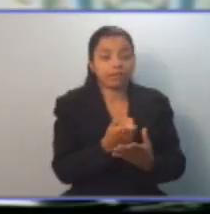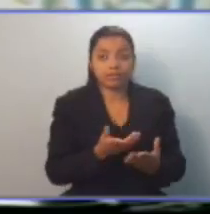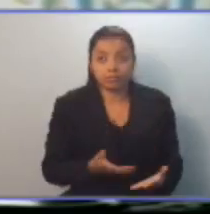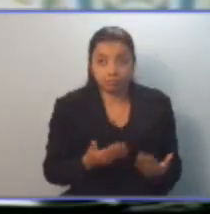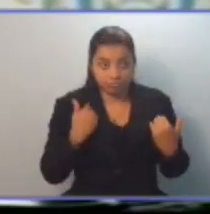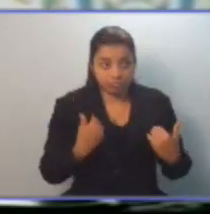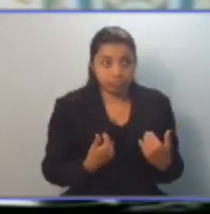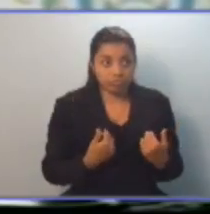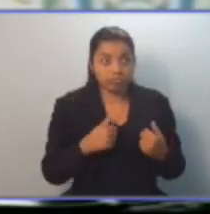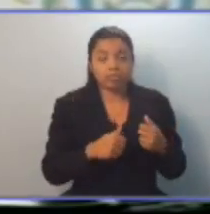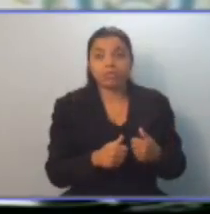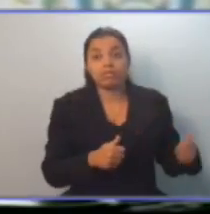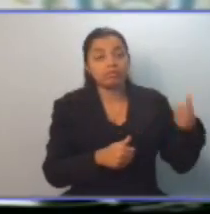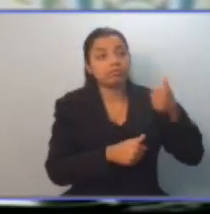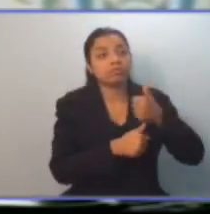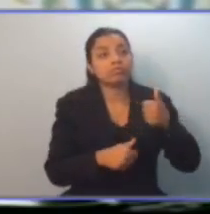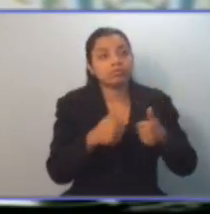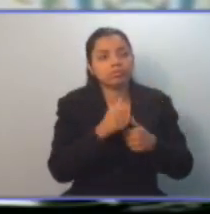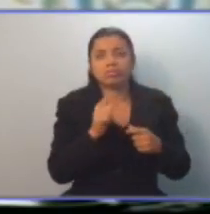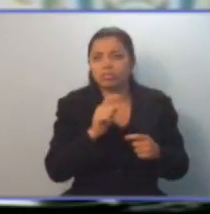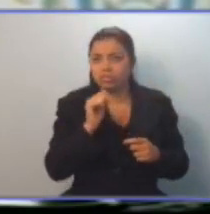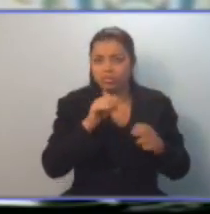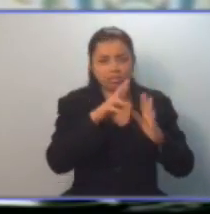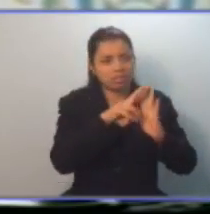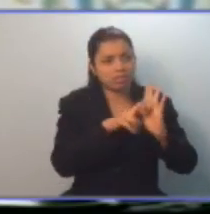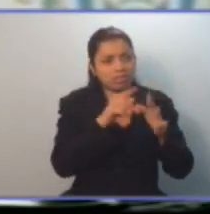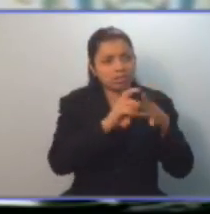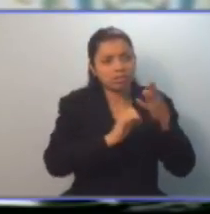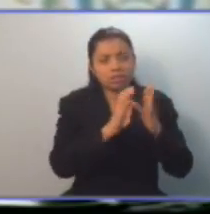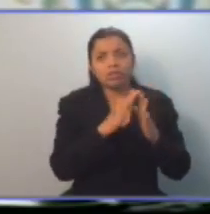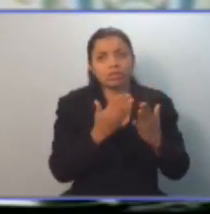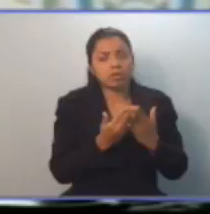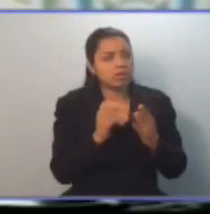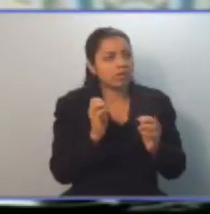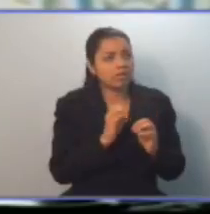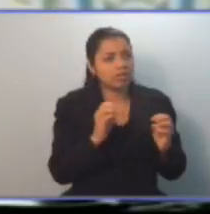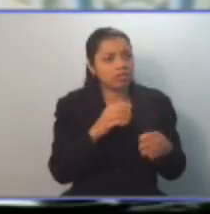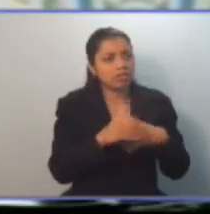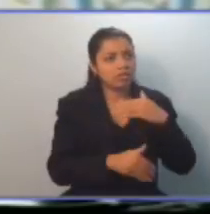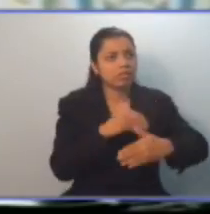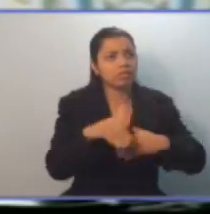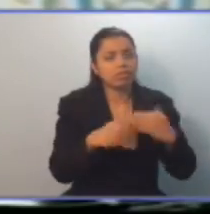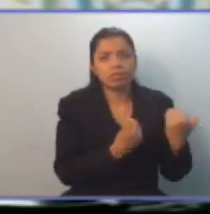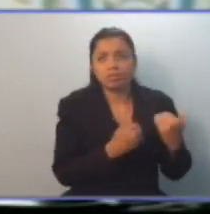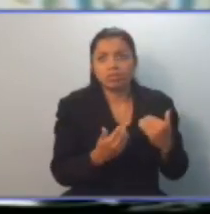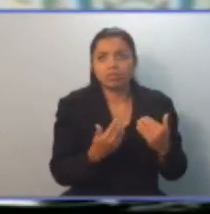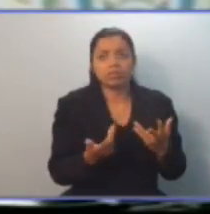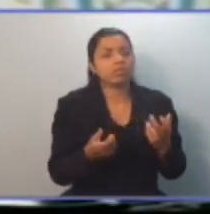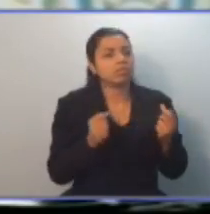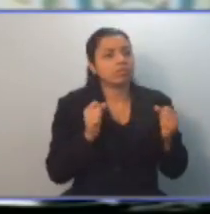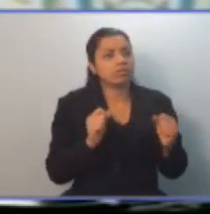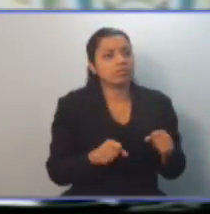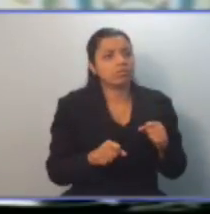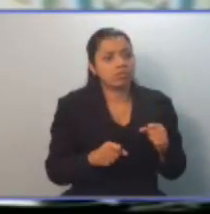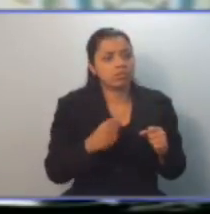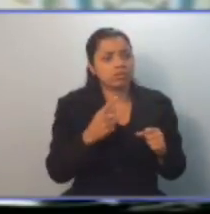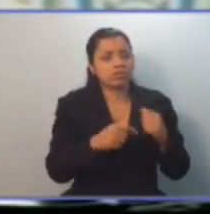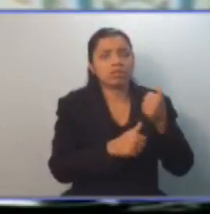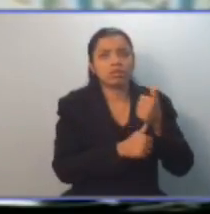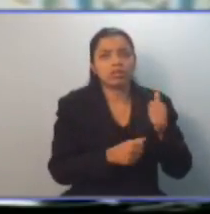optar a los cargos públicos. Si uno revisa el texto constitucional no va a encontrar ninguna referencia que deba de hacer los